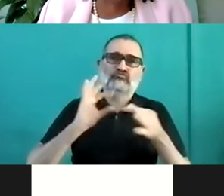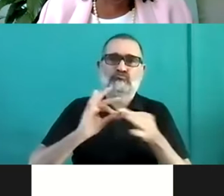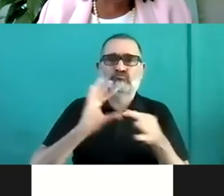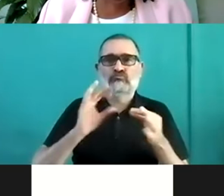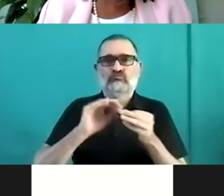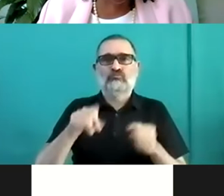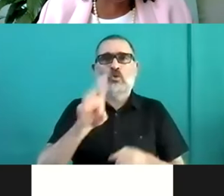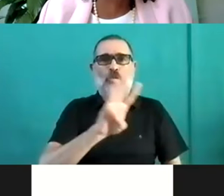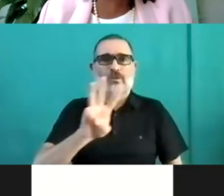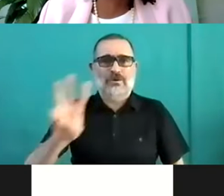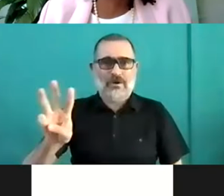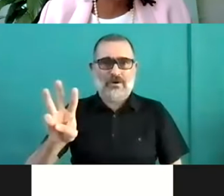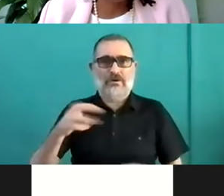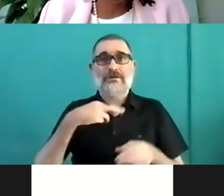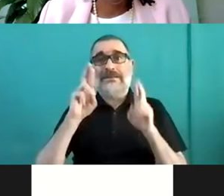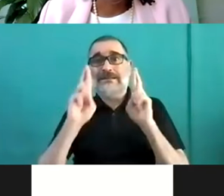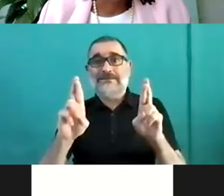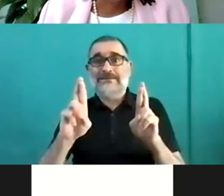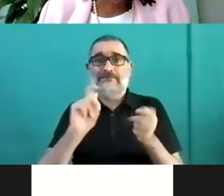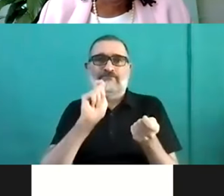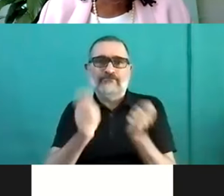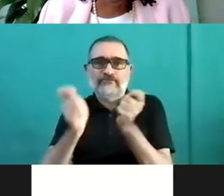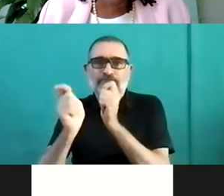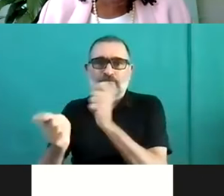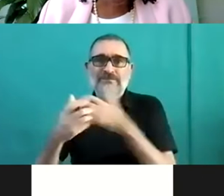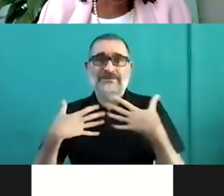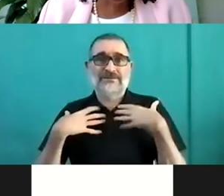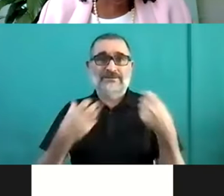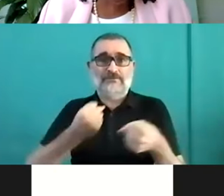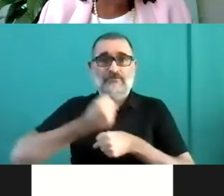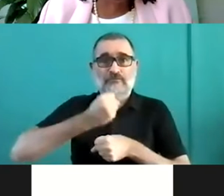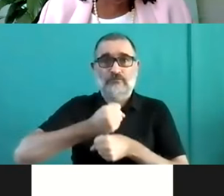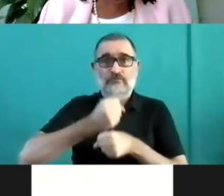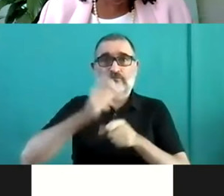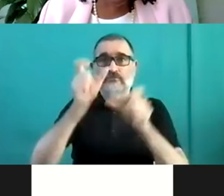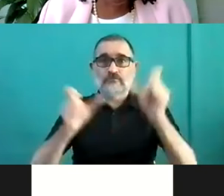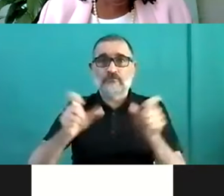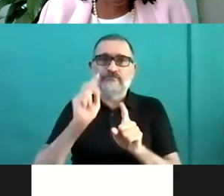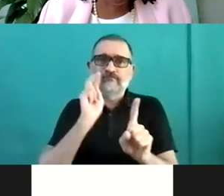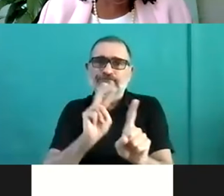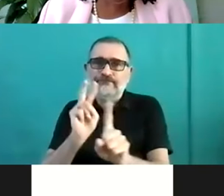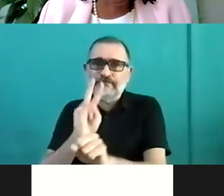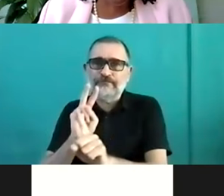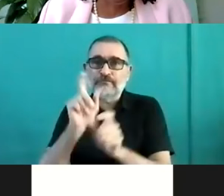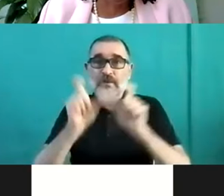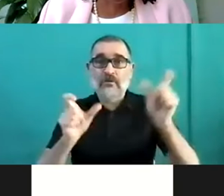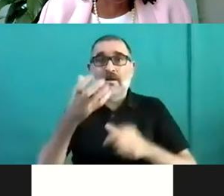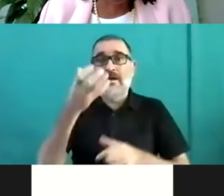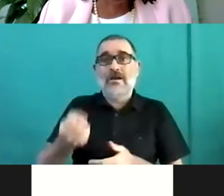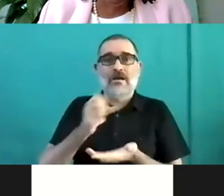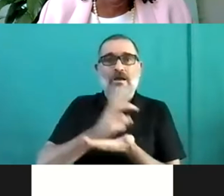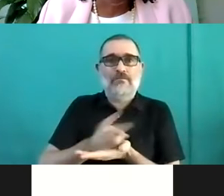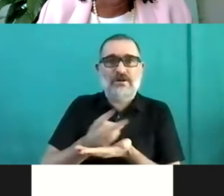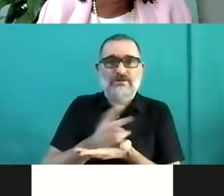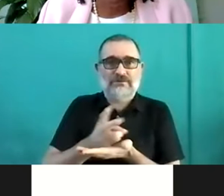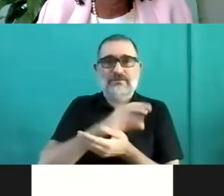el contexto del COVID. Para cerrar el webinar, vamos a contar con la presencia del